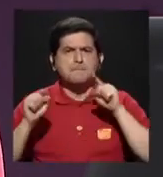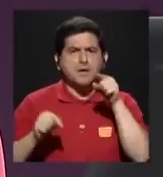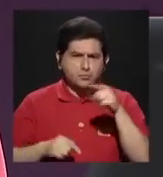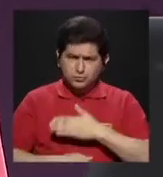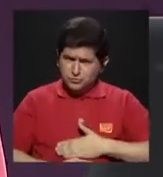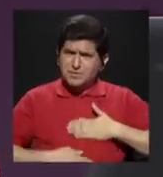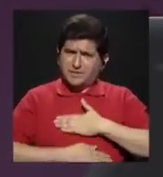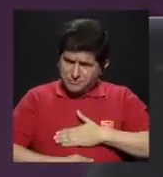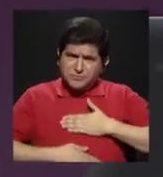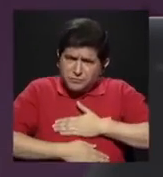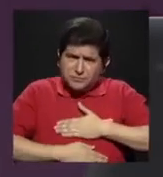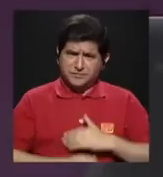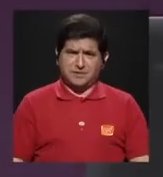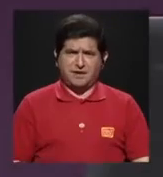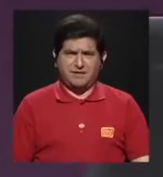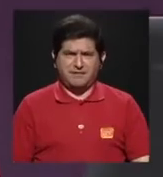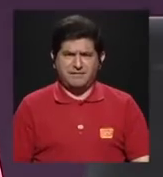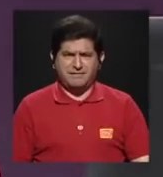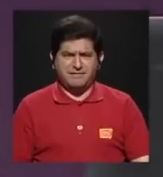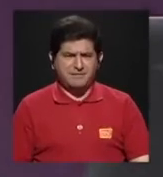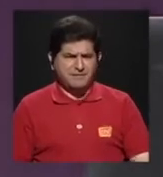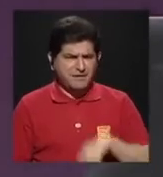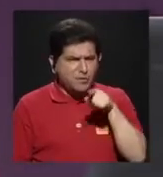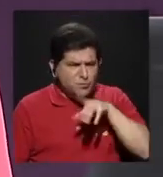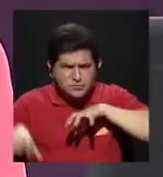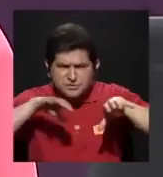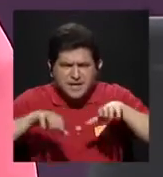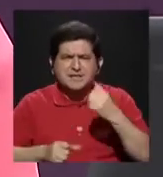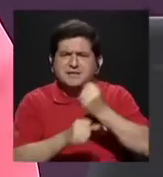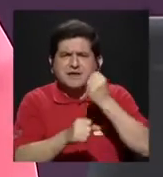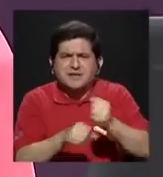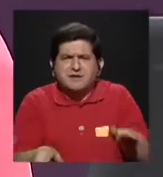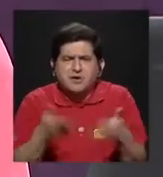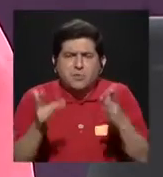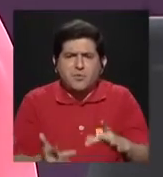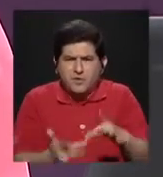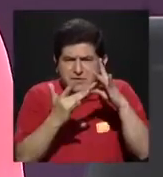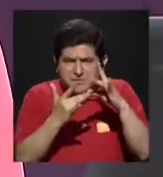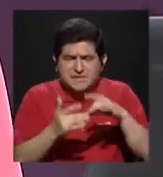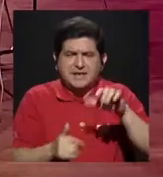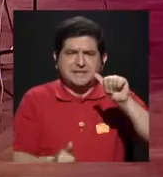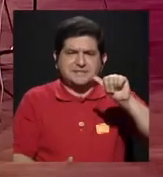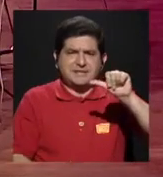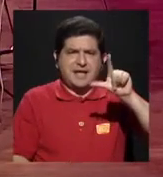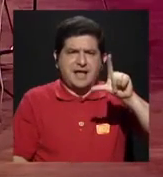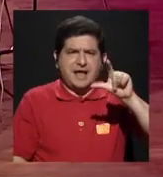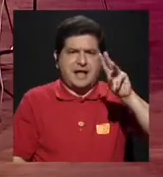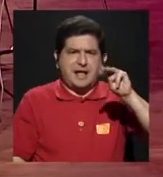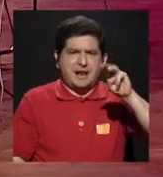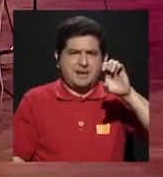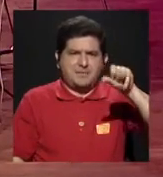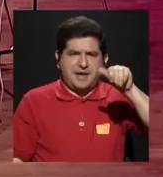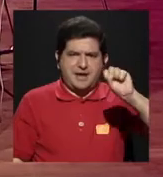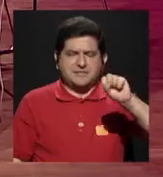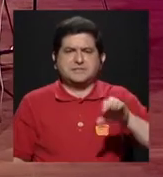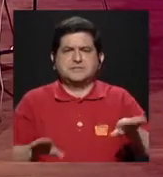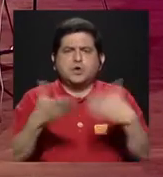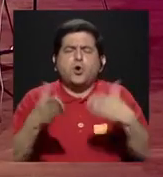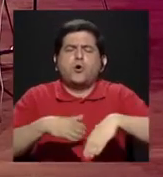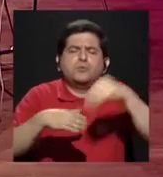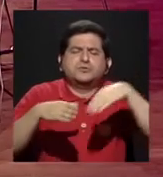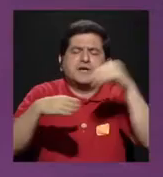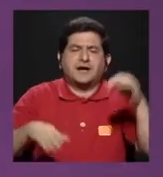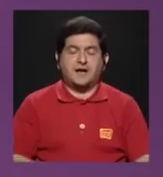la disfrutan. ¿Cómo es que realiza usted esa actividad? Usted es especialista en almejas. ¿Cómo saca usted las almejas,